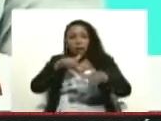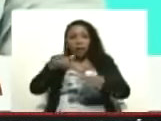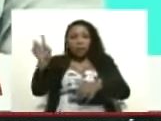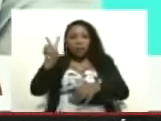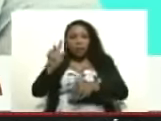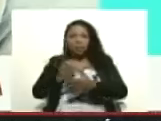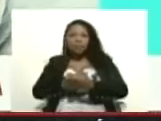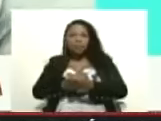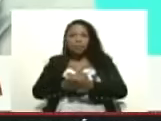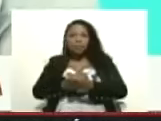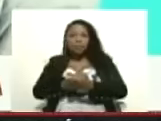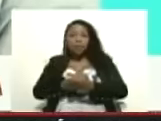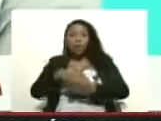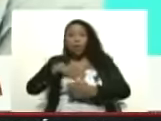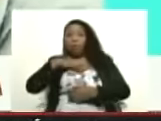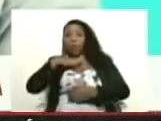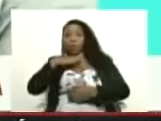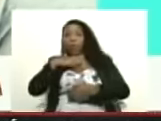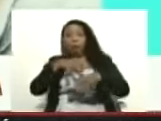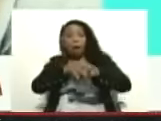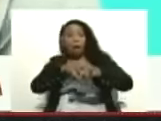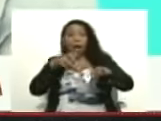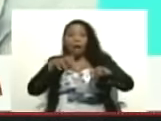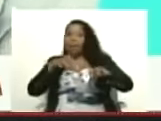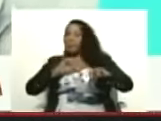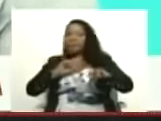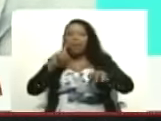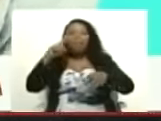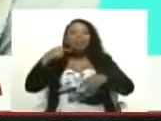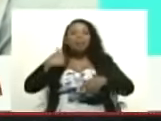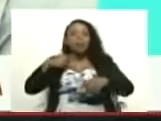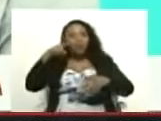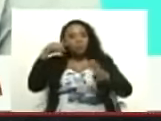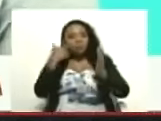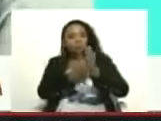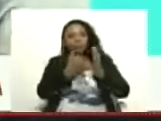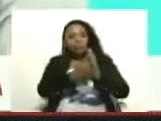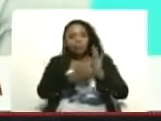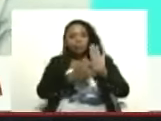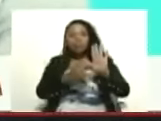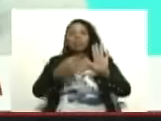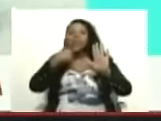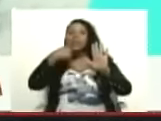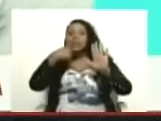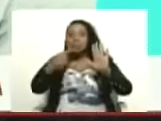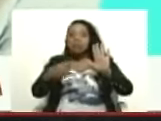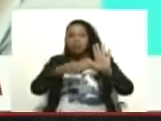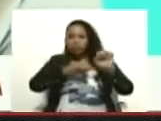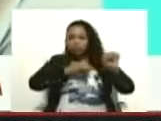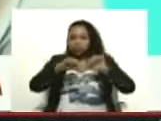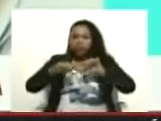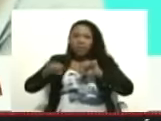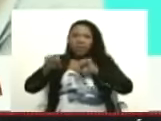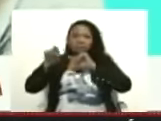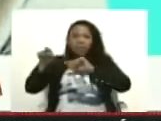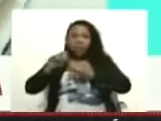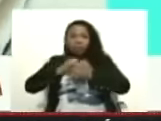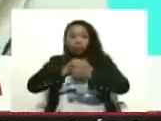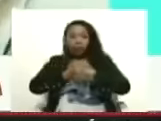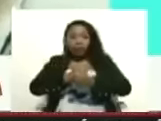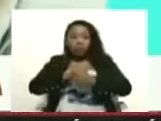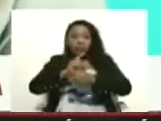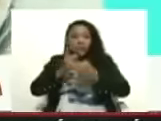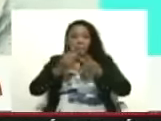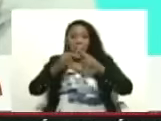ahora no es suficiente con ser mayoría tenemos que demostrarlo tenemos que decirlo tenemos que accionar para que ese amor esa